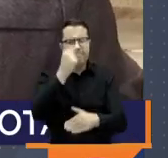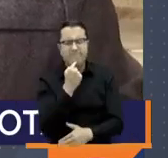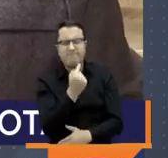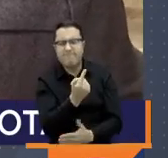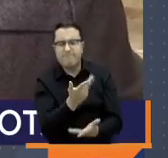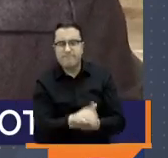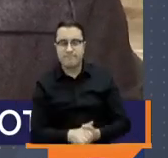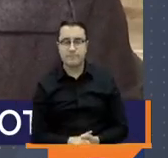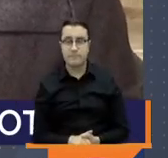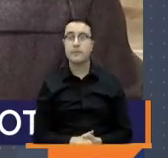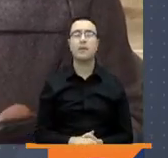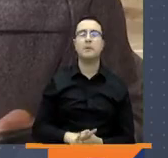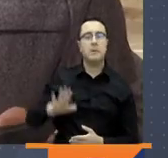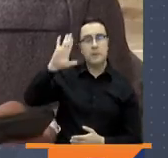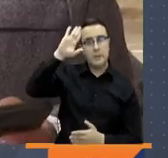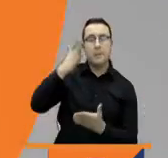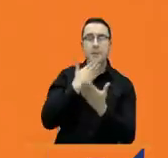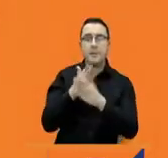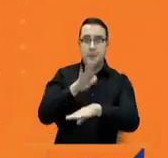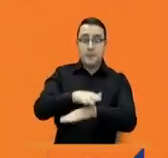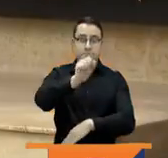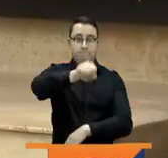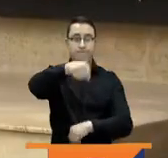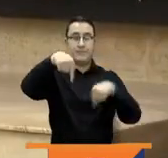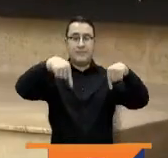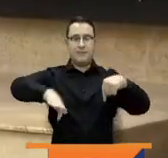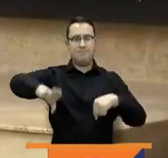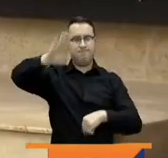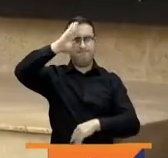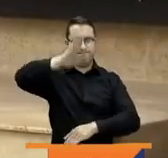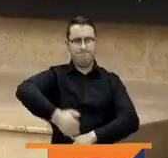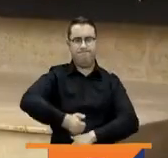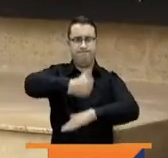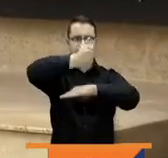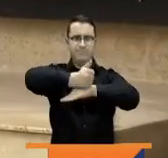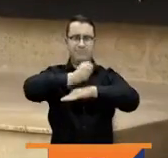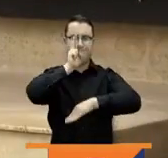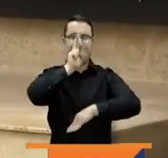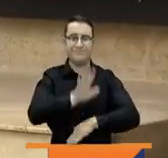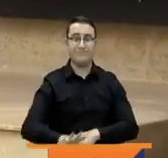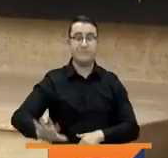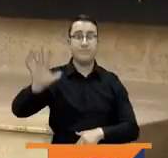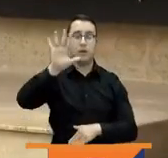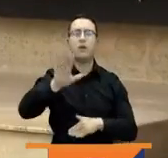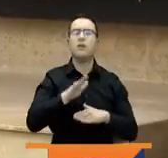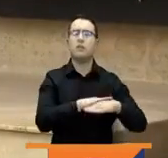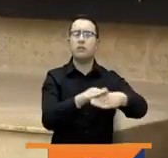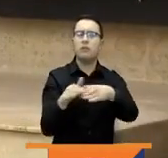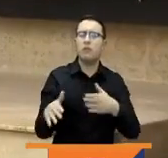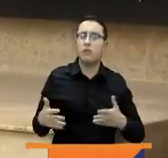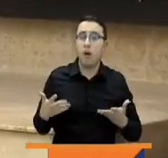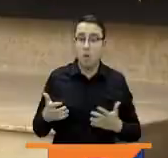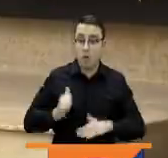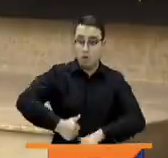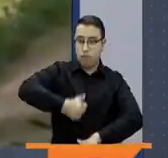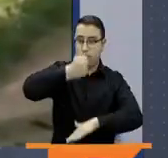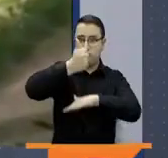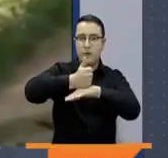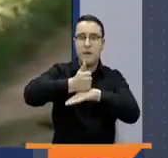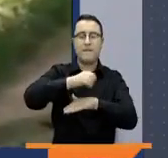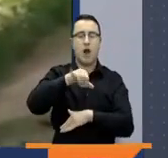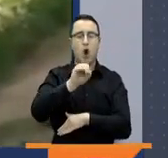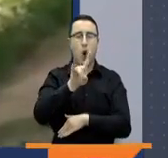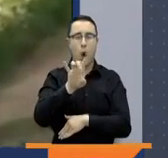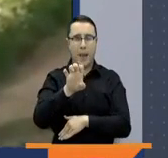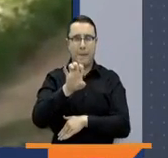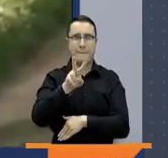Carolina, muy buenas tardes. Sí, en efecto, aquí en la dirección de la policía, además de esto, como usted bien lo dice, ha destacado el director de la policía, el general Jorge Luis Vargas,